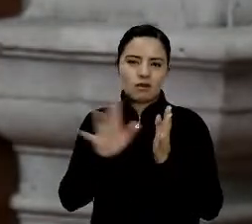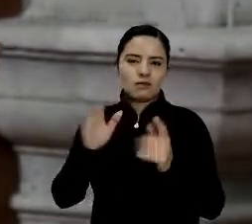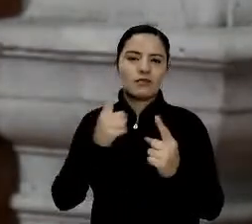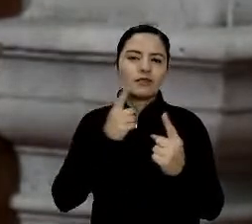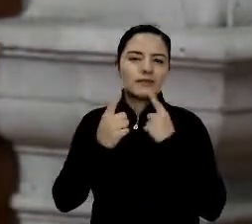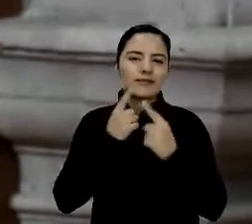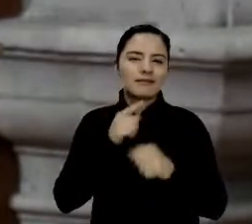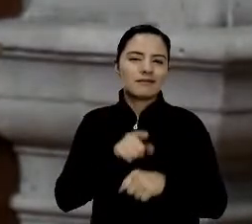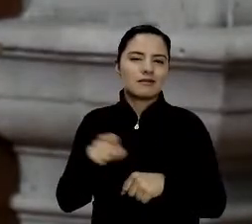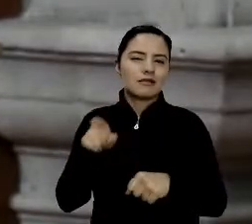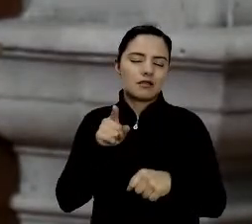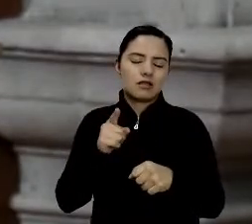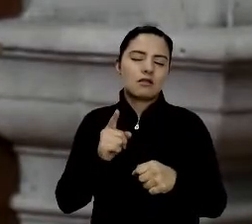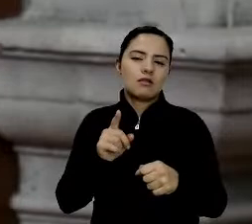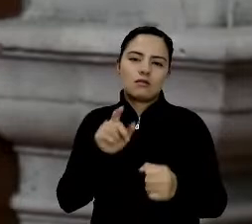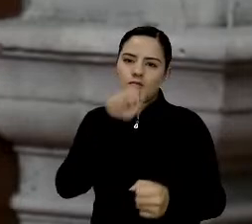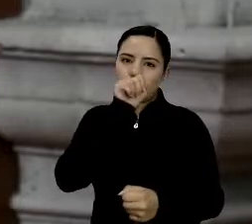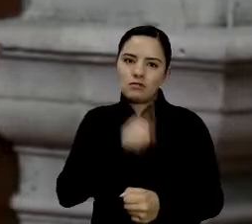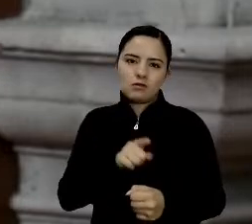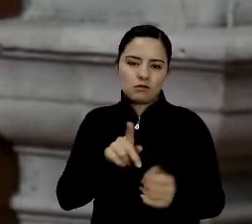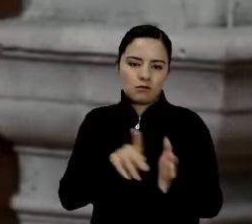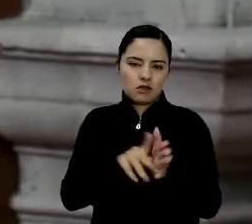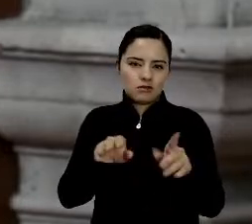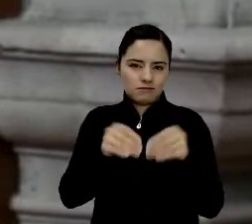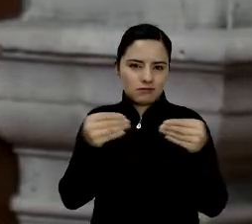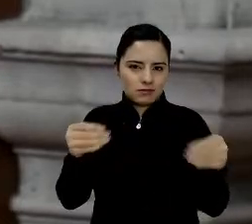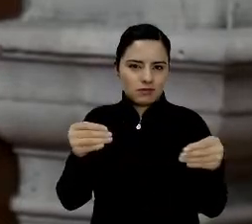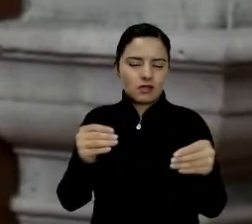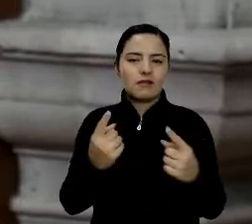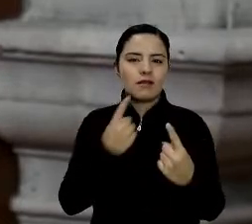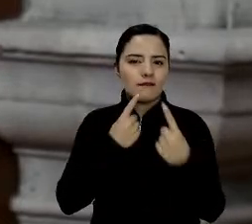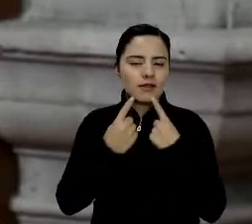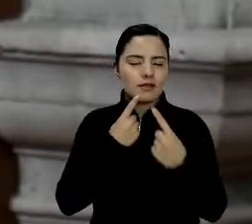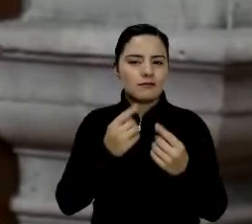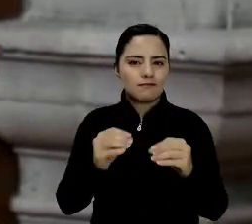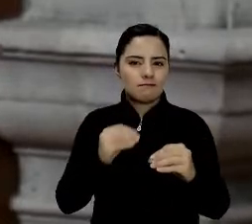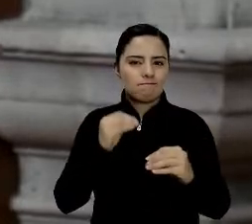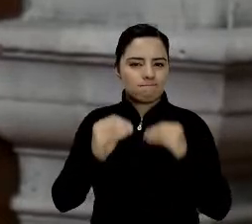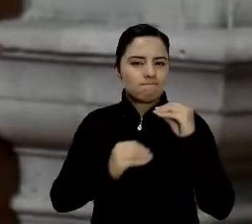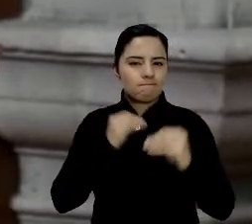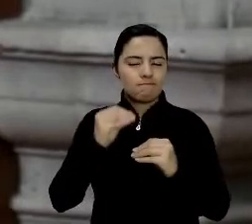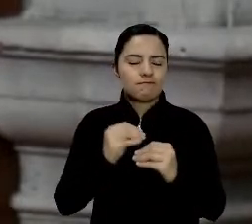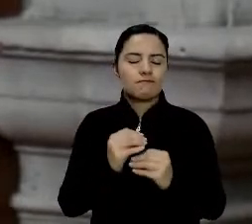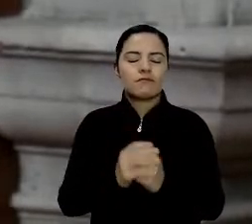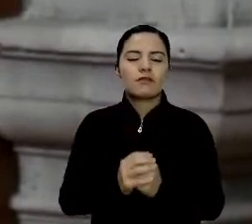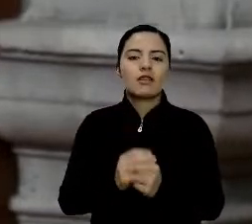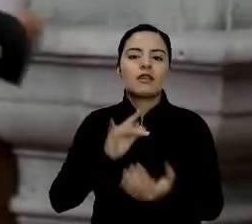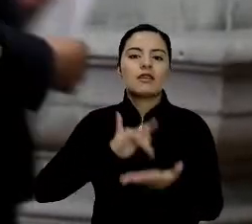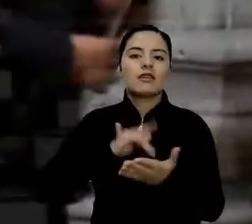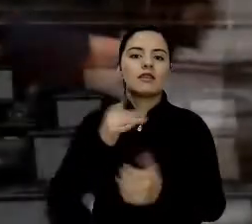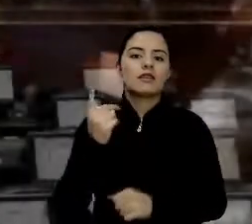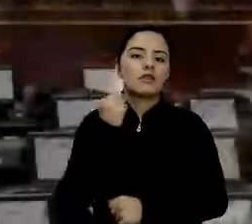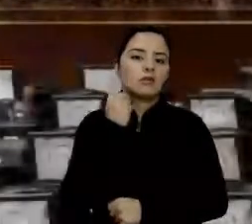el Diario de Debates. Es cuanto. Muchas gracias. Muchas gracias, diputado Fierro.